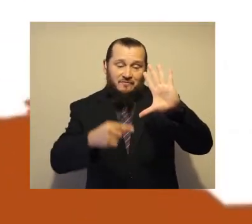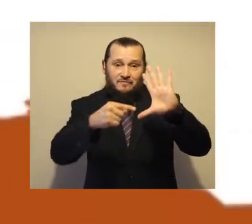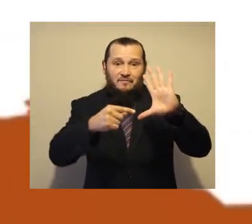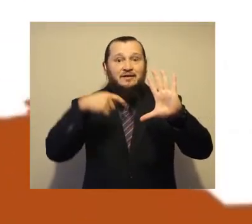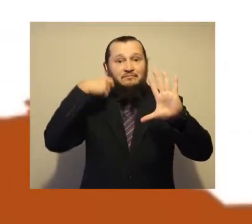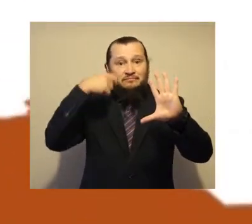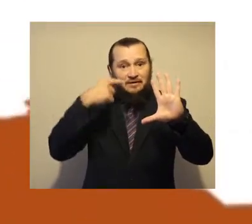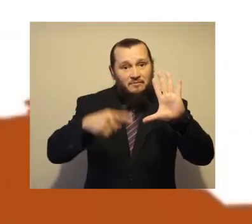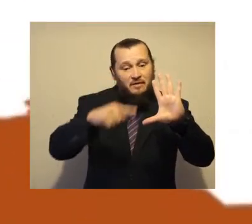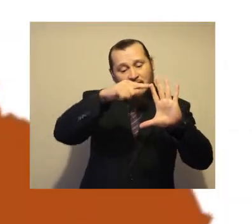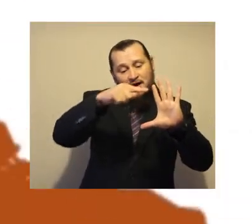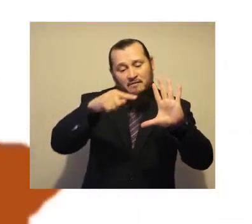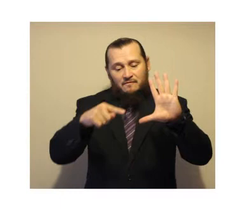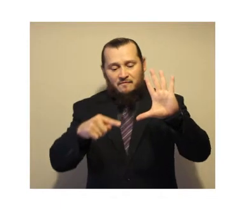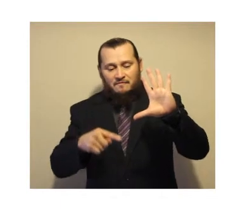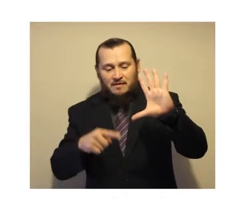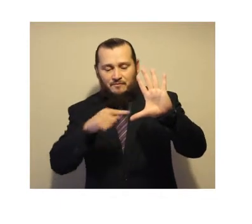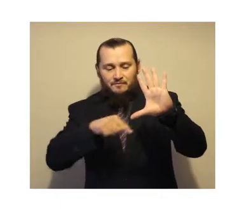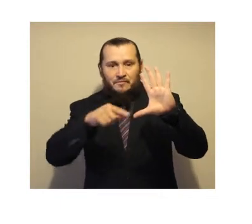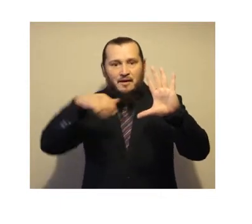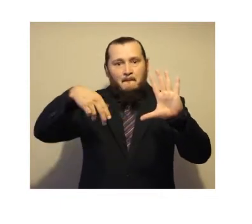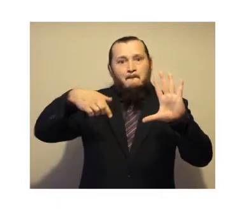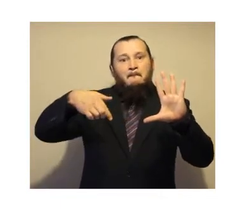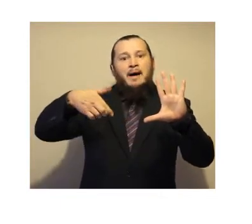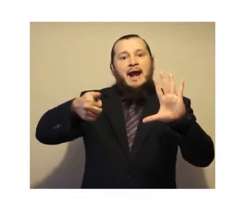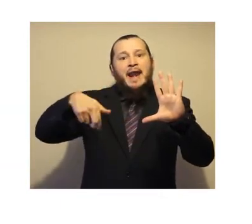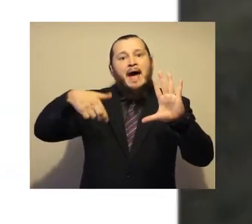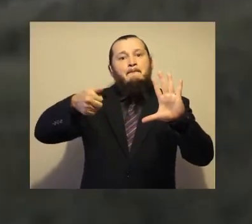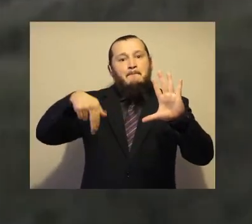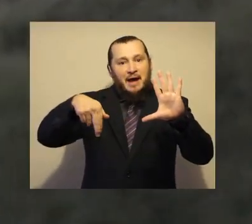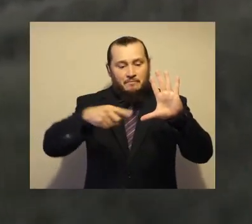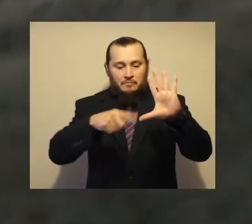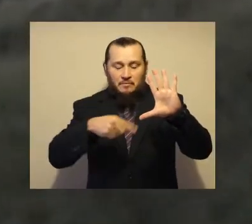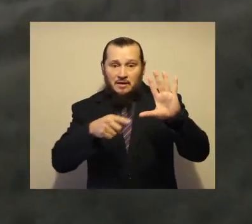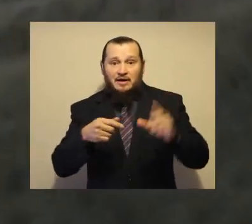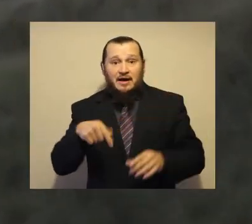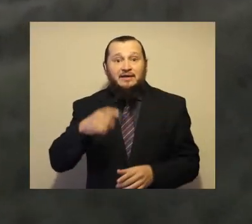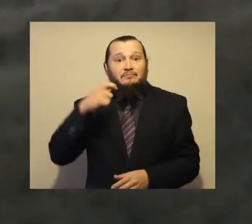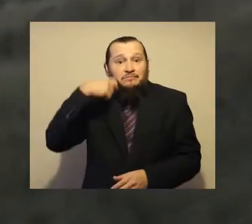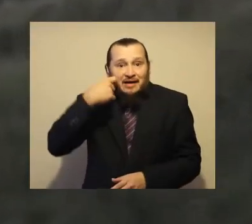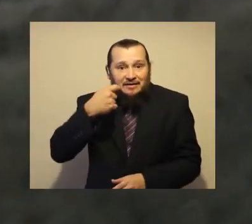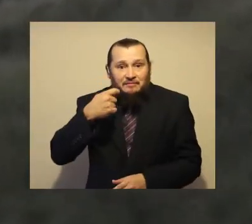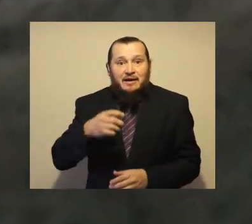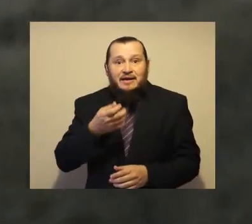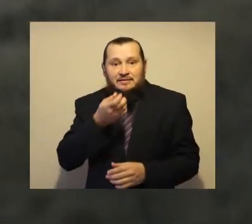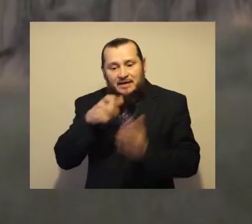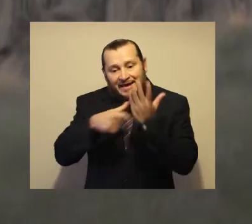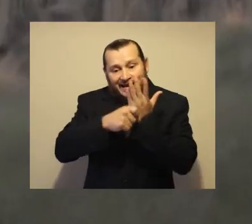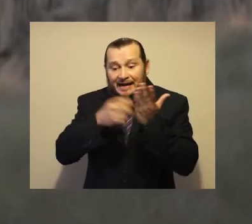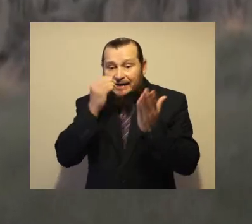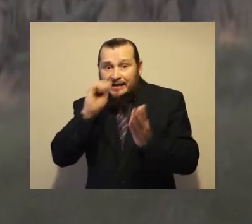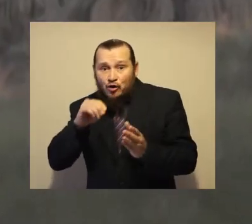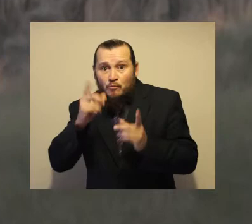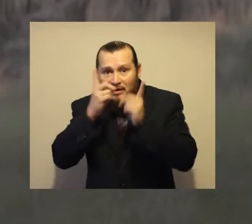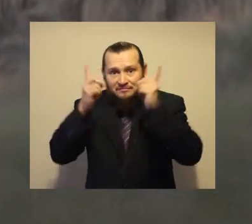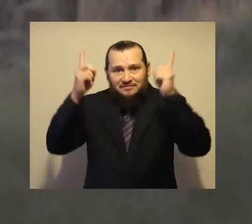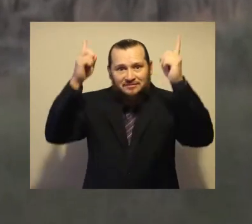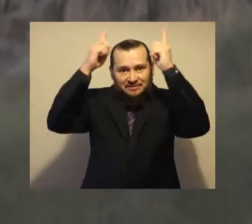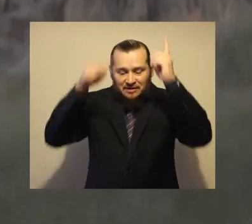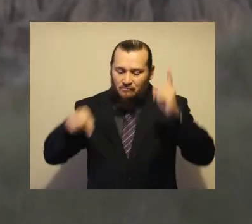se cerró definitivamente el Istmo de Panamá. Entre las especies inmigrantes podemos encontrar encontrar a los carnívoros, los